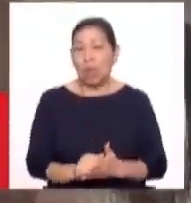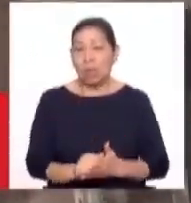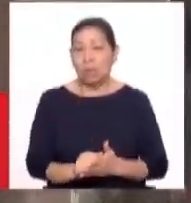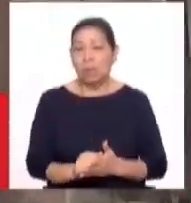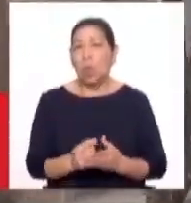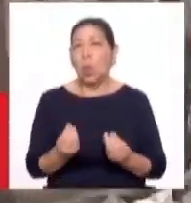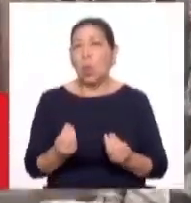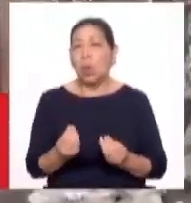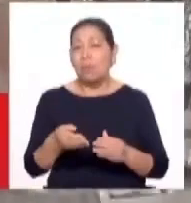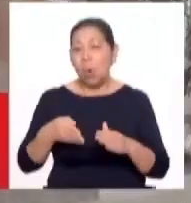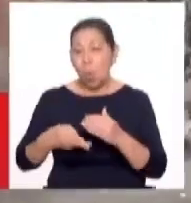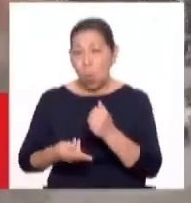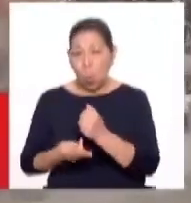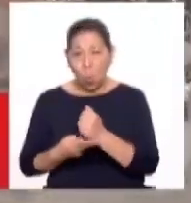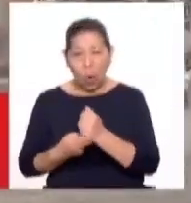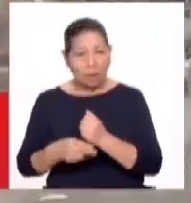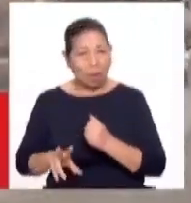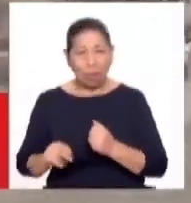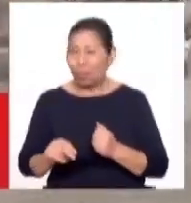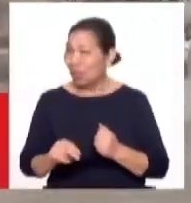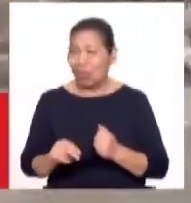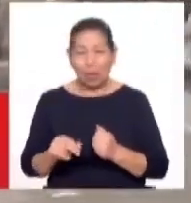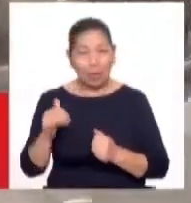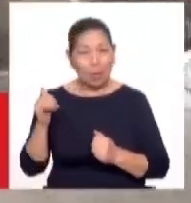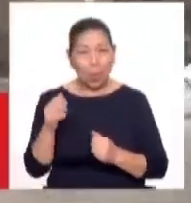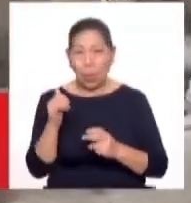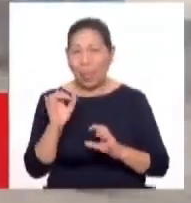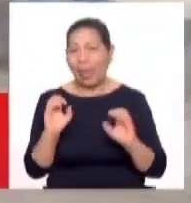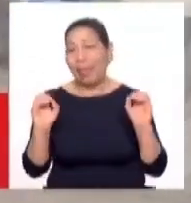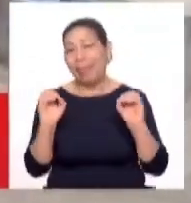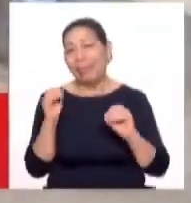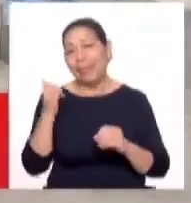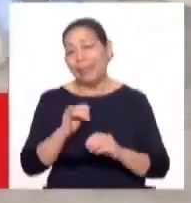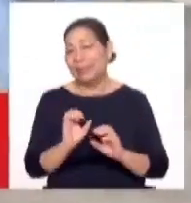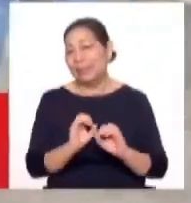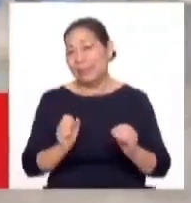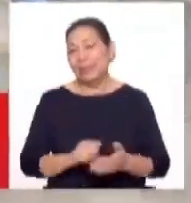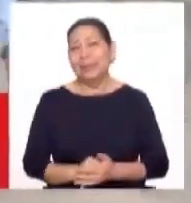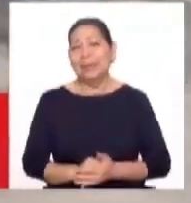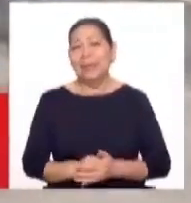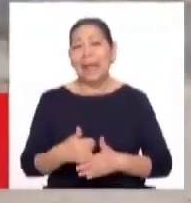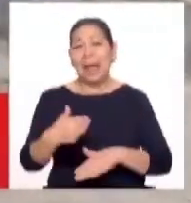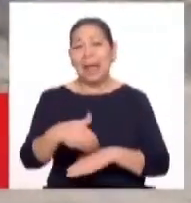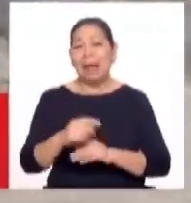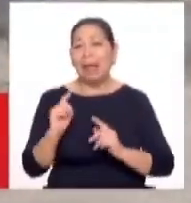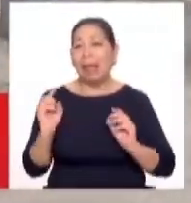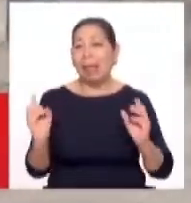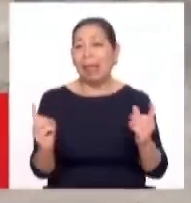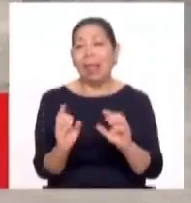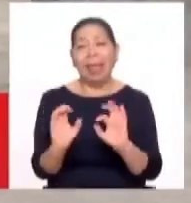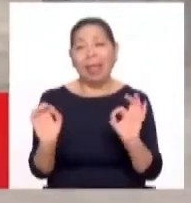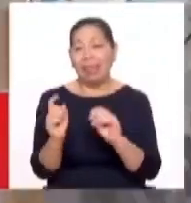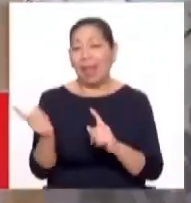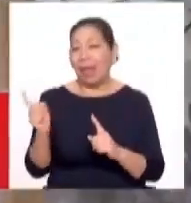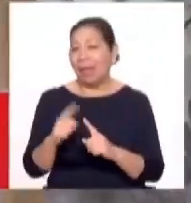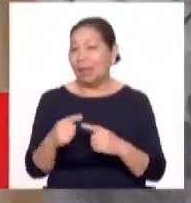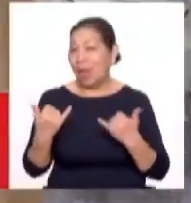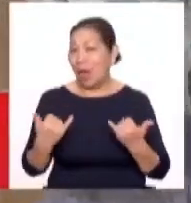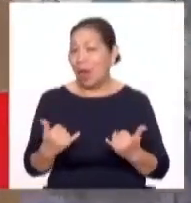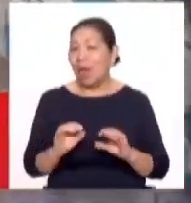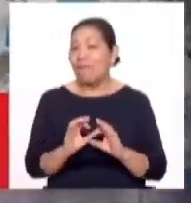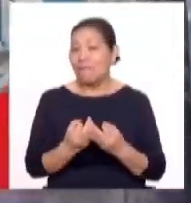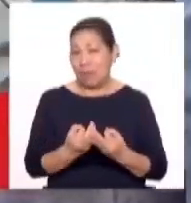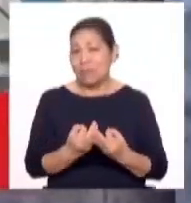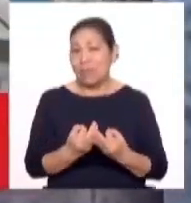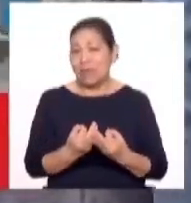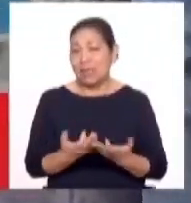mañana del martes Lucero Trujillo Vargas de 27 años hija de una empresaria dedicada al rubro de frigoríficos y también